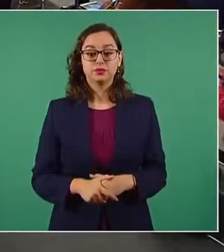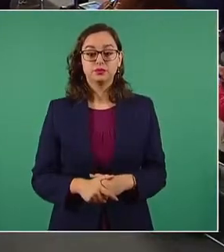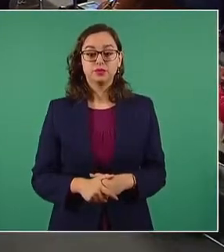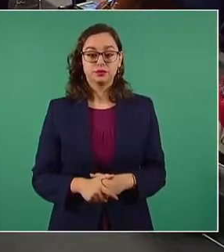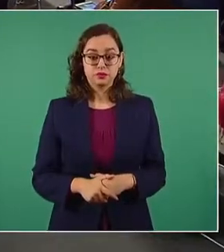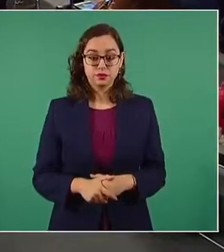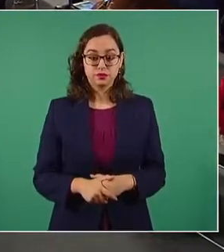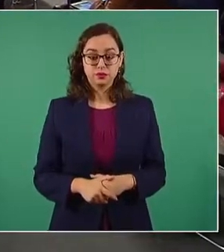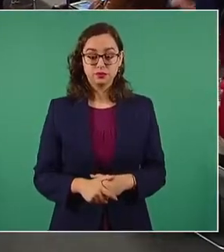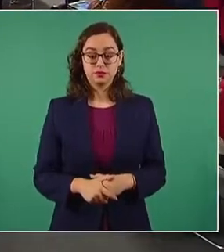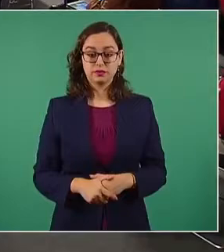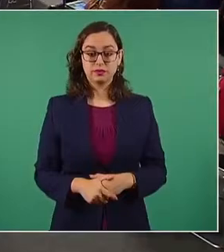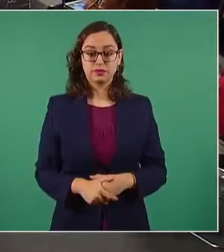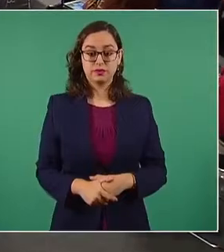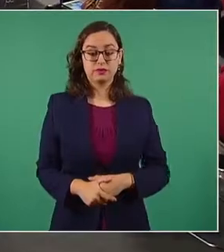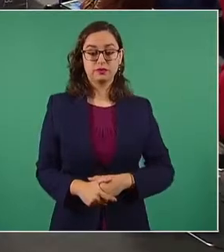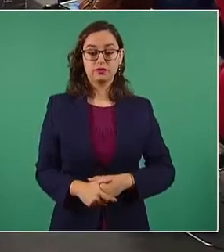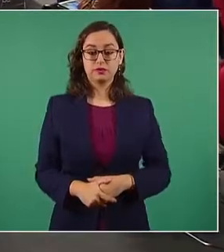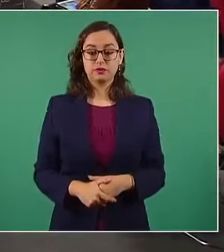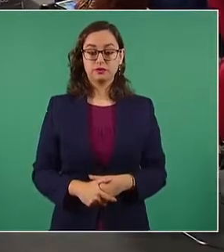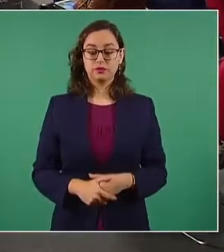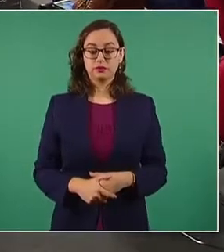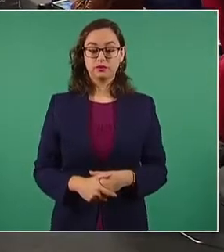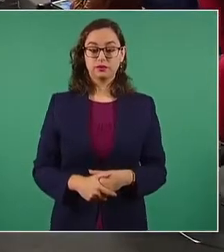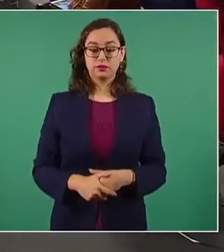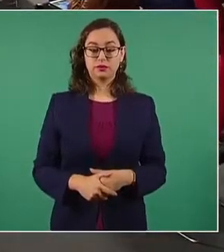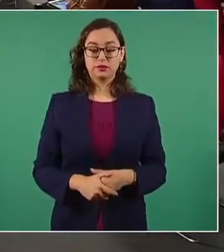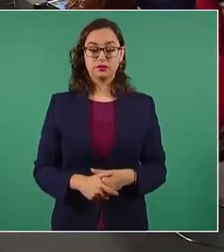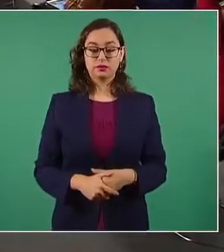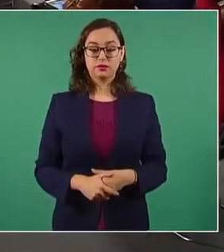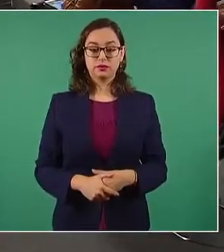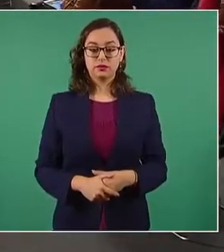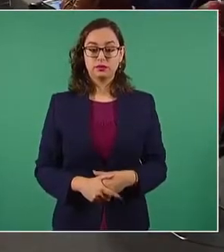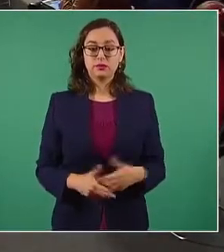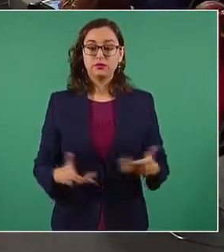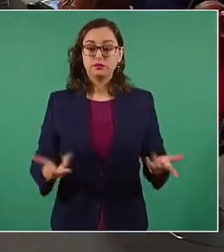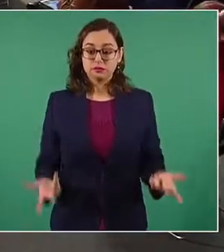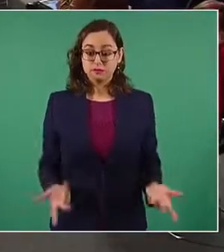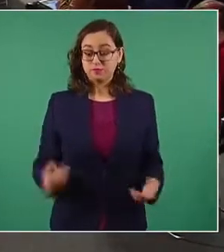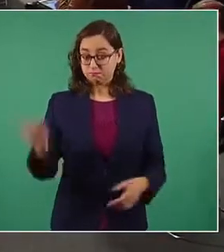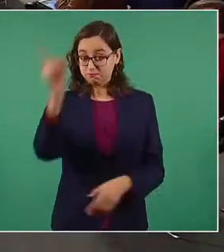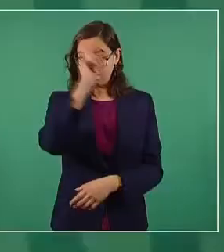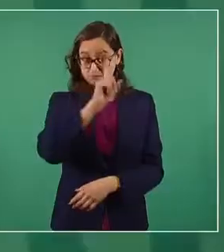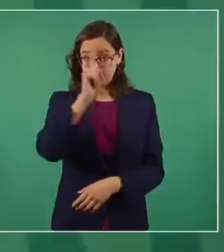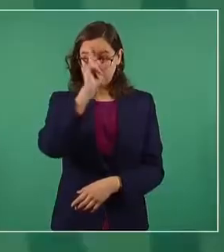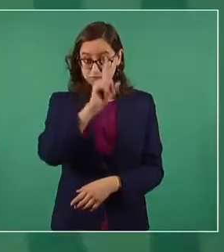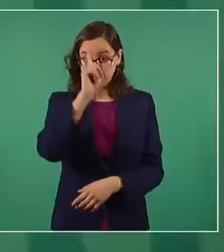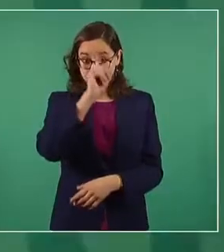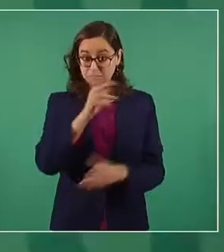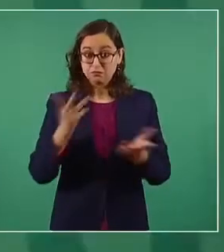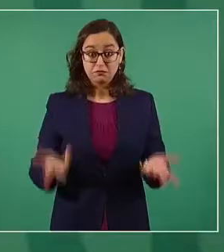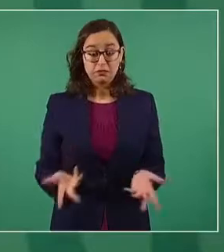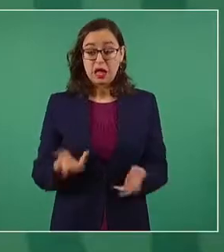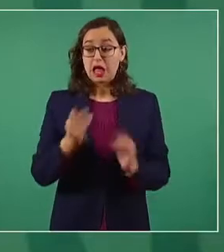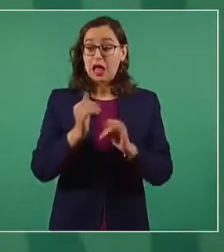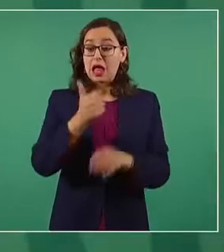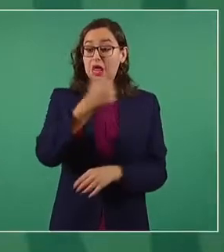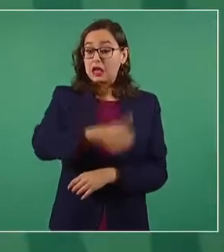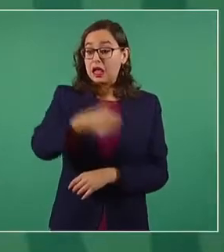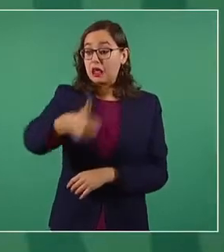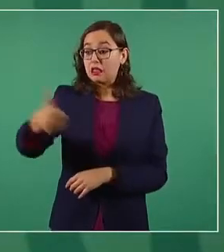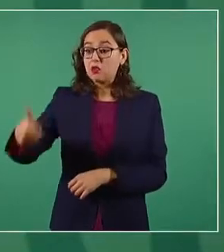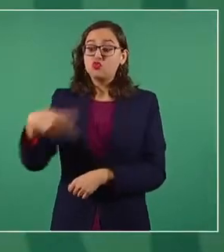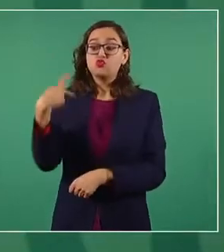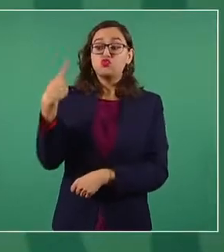¿Hay algún protocolo o se les recomienda que los manden a la escuela? La recomendación es esa, que de acuerdo a las recomendaciones